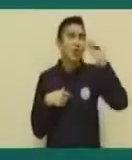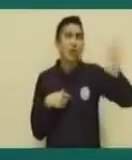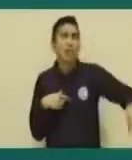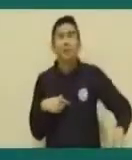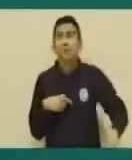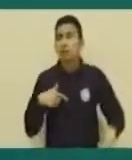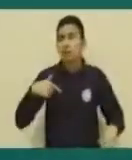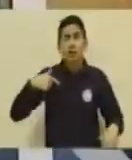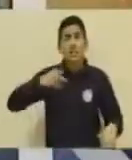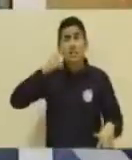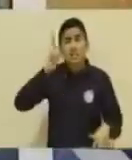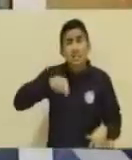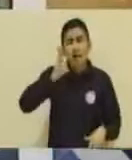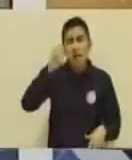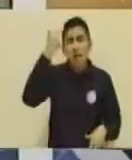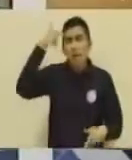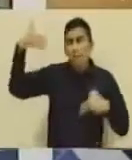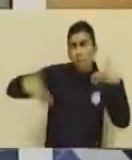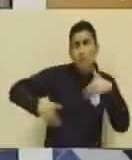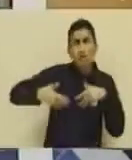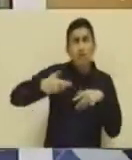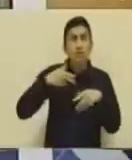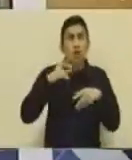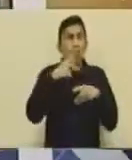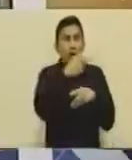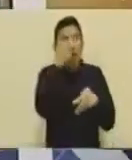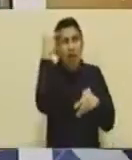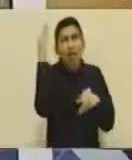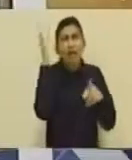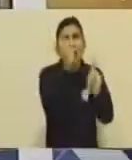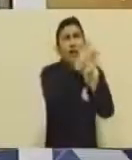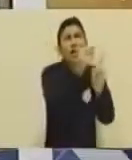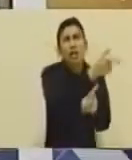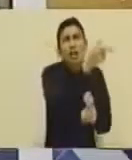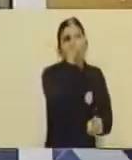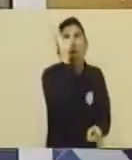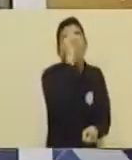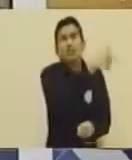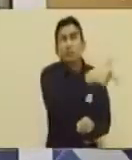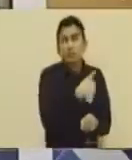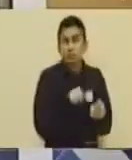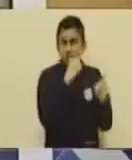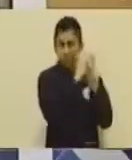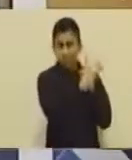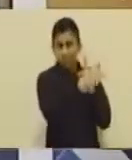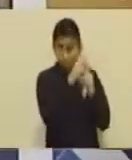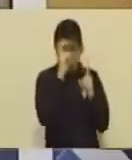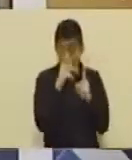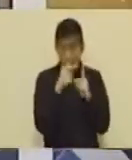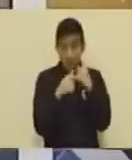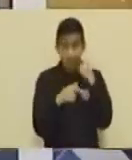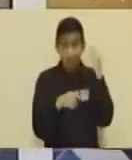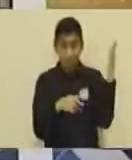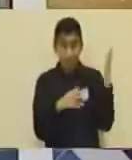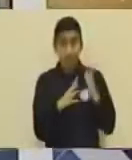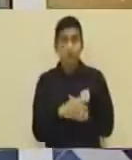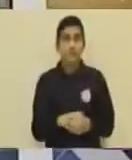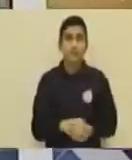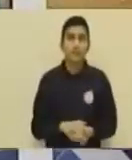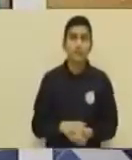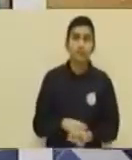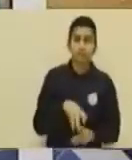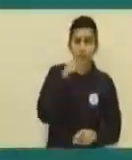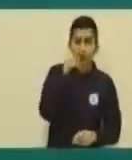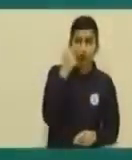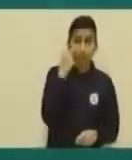sino que la tiraban y siempre la estaban ridiculizando. ¿Por qué? Porque si vemos aquí, esta es una foto de